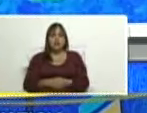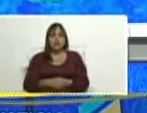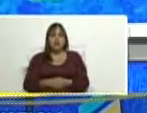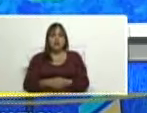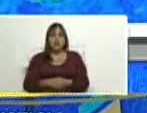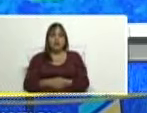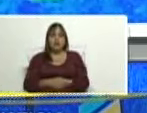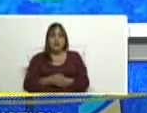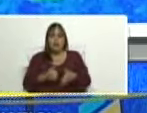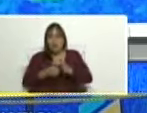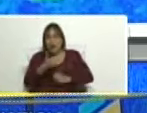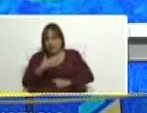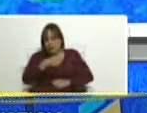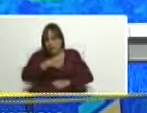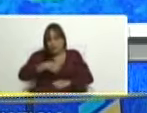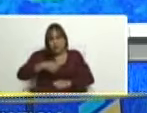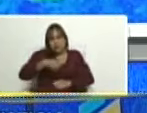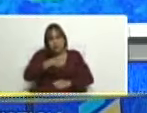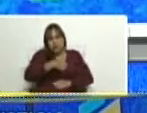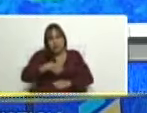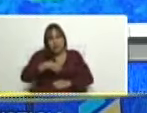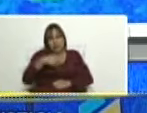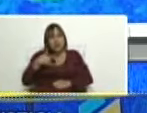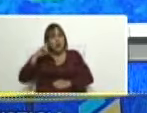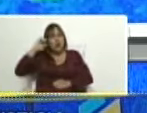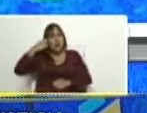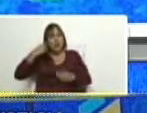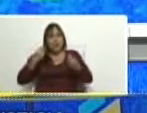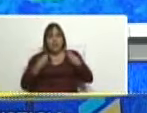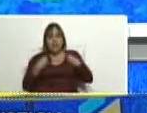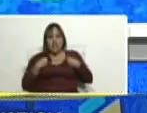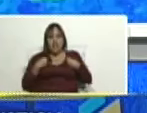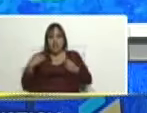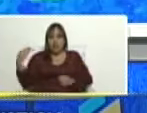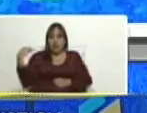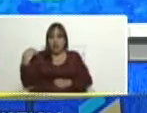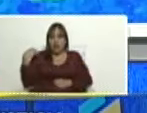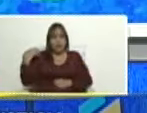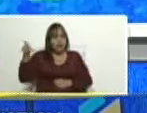más conmovedora que recuerdo en mi vida haber recibido,